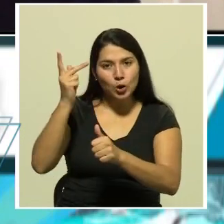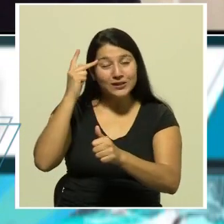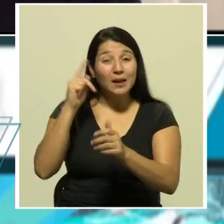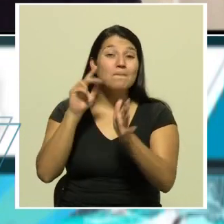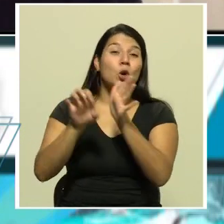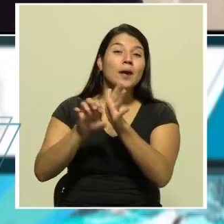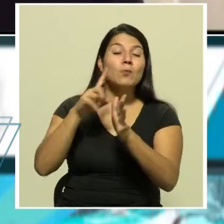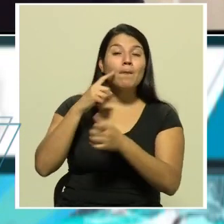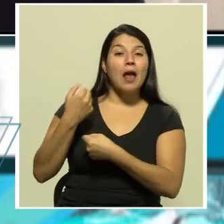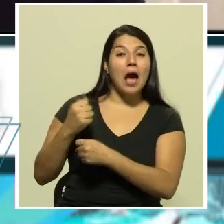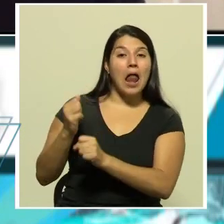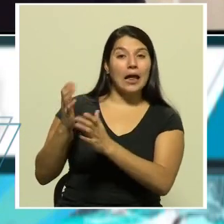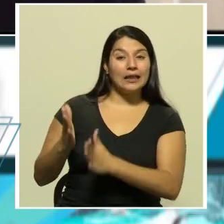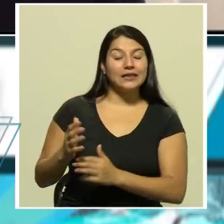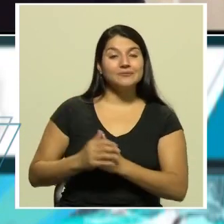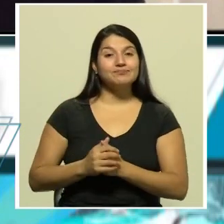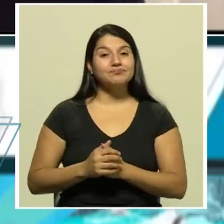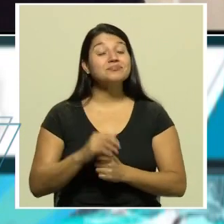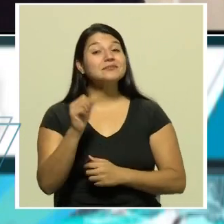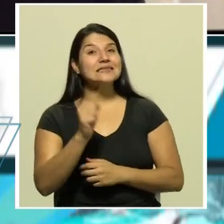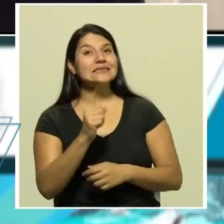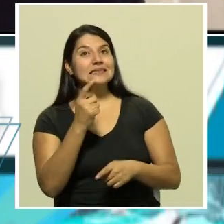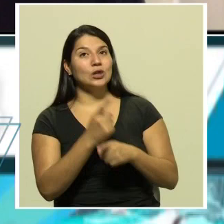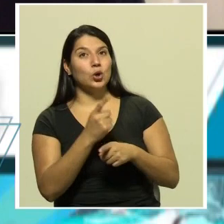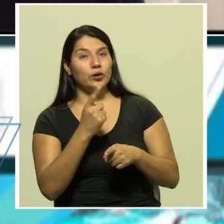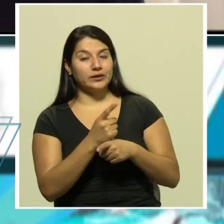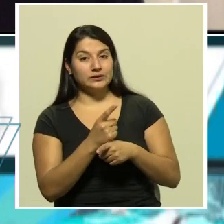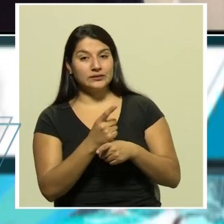alcaldías. Así es.